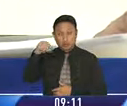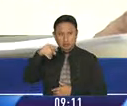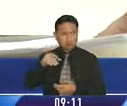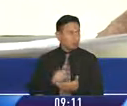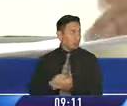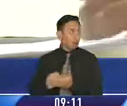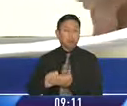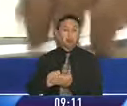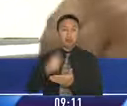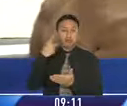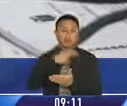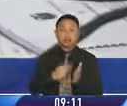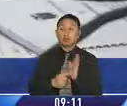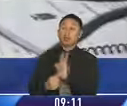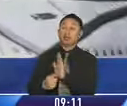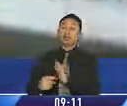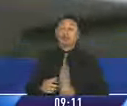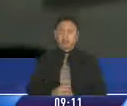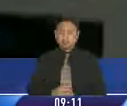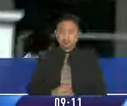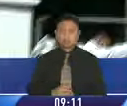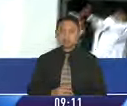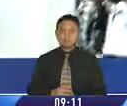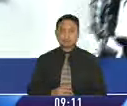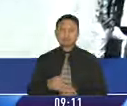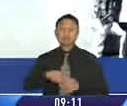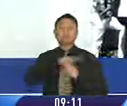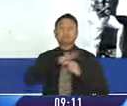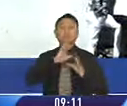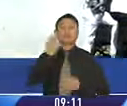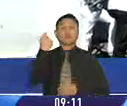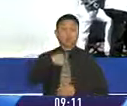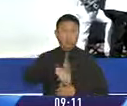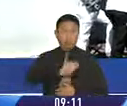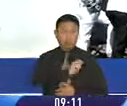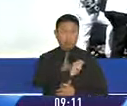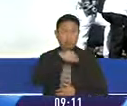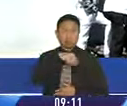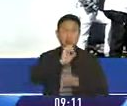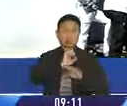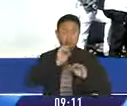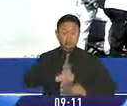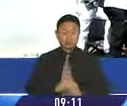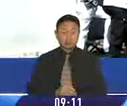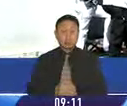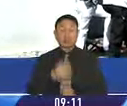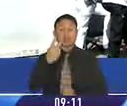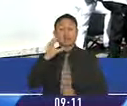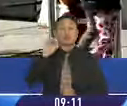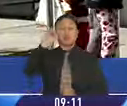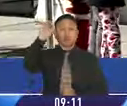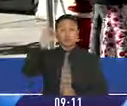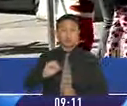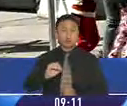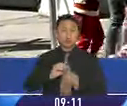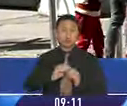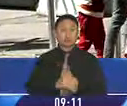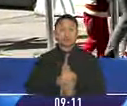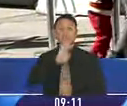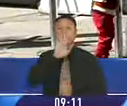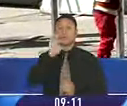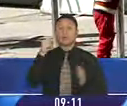oficinas europeas. El consulado de España, por ejemplo, ha negado el 20% de las